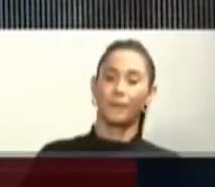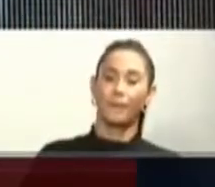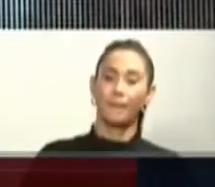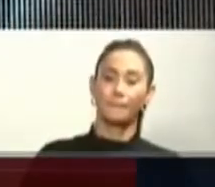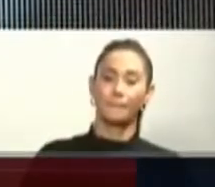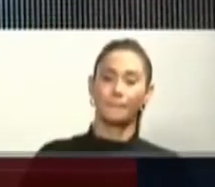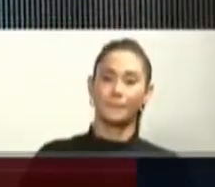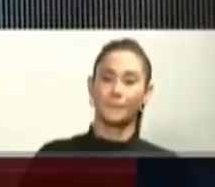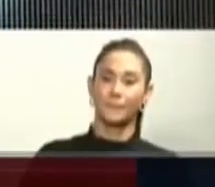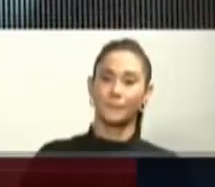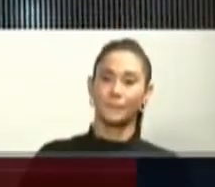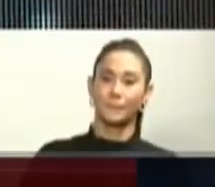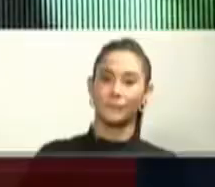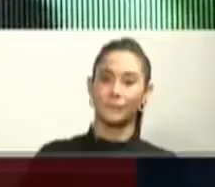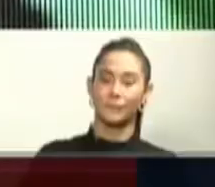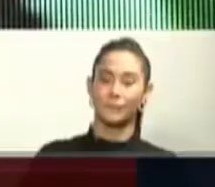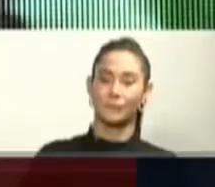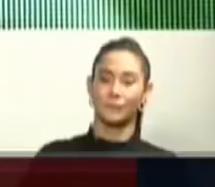Distinguida